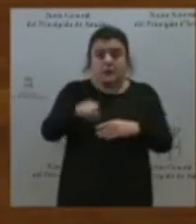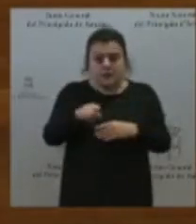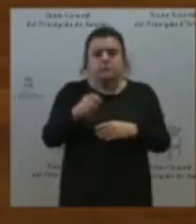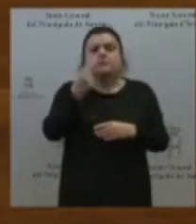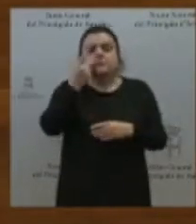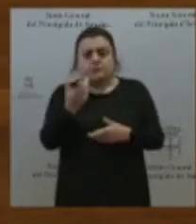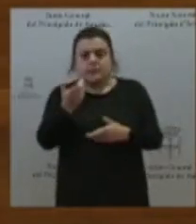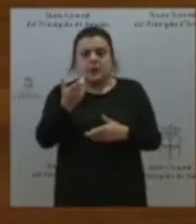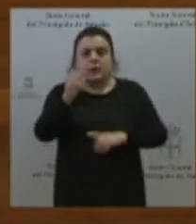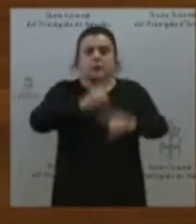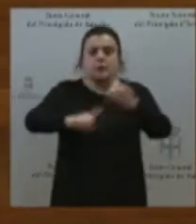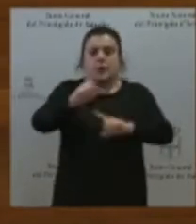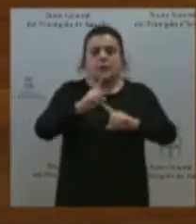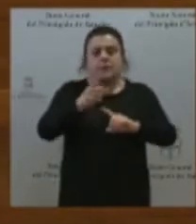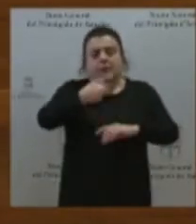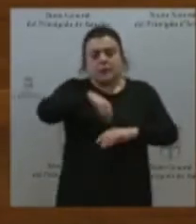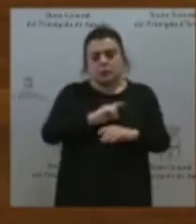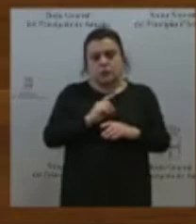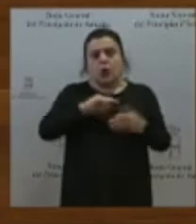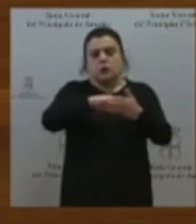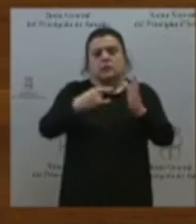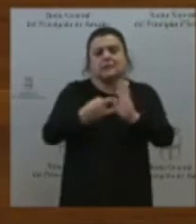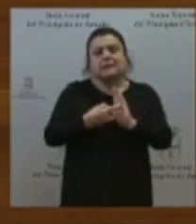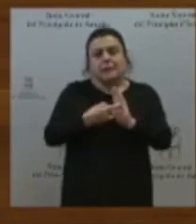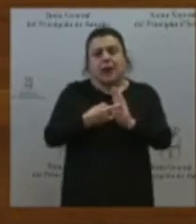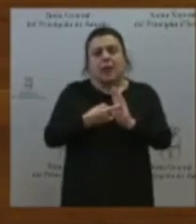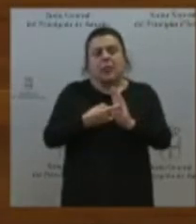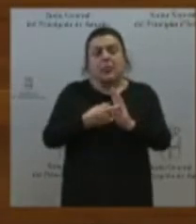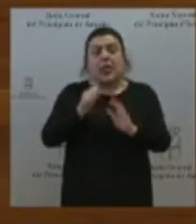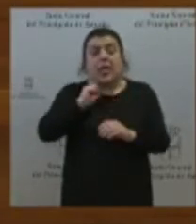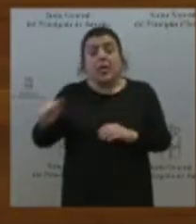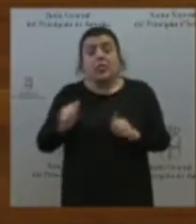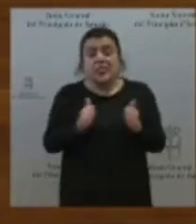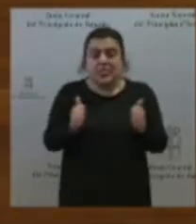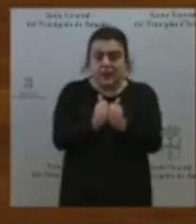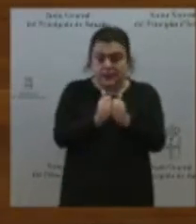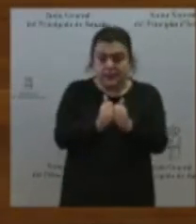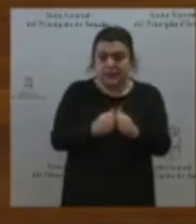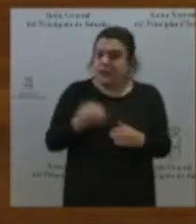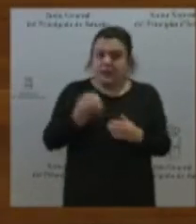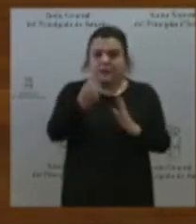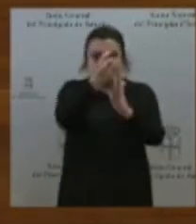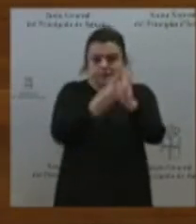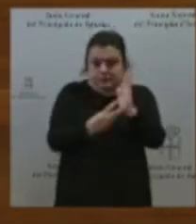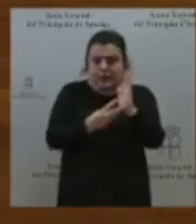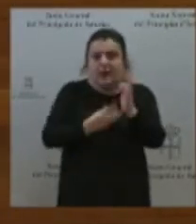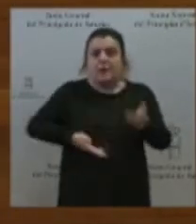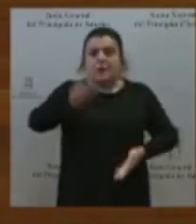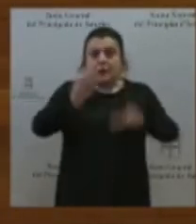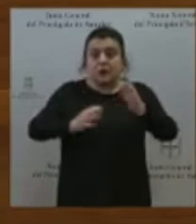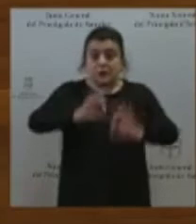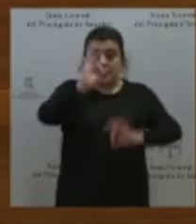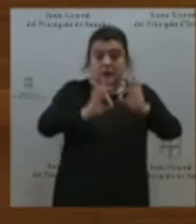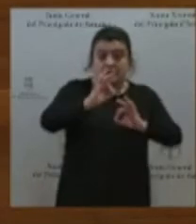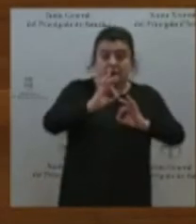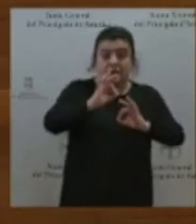dependencia. Es imprescindible que reduzcamos las listas de espera en la valoración del grado de dependencia y discapacidad, de manera que las personas a las